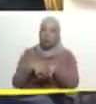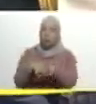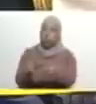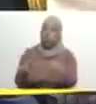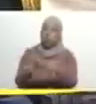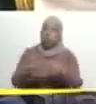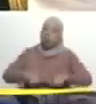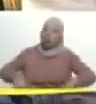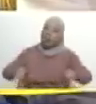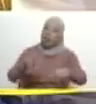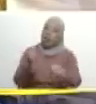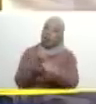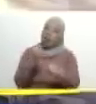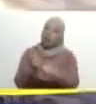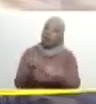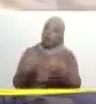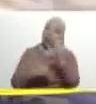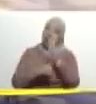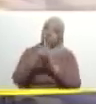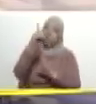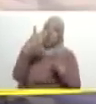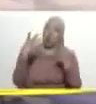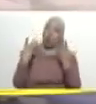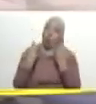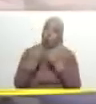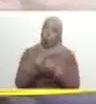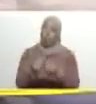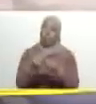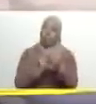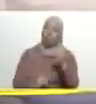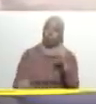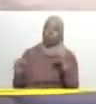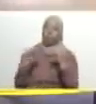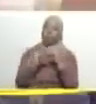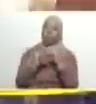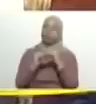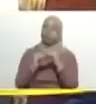el trabajo compartido, el desarrollo común.